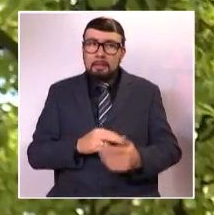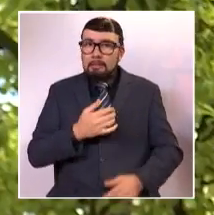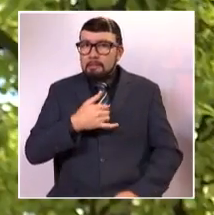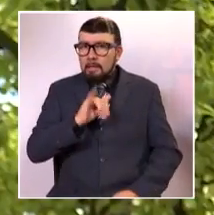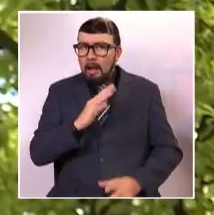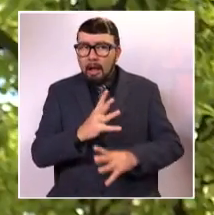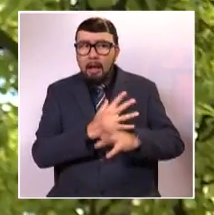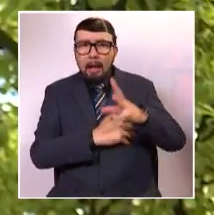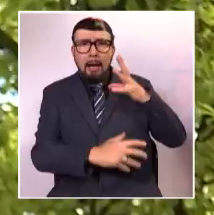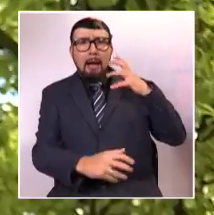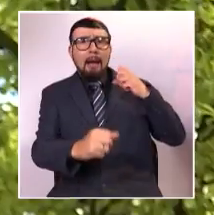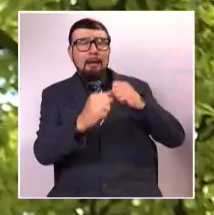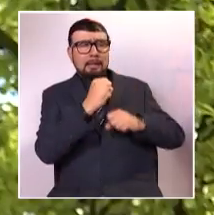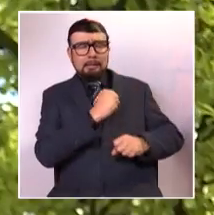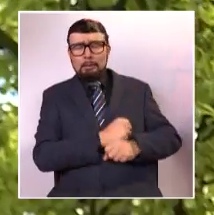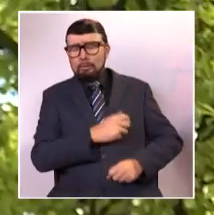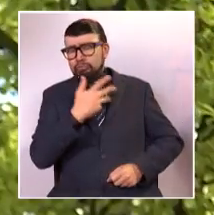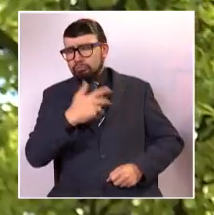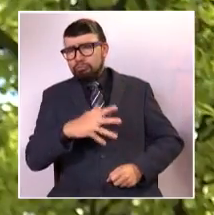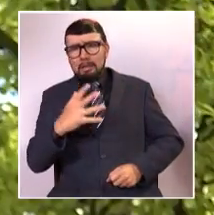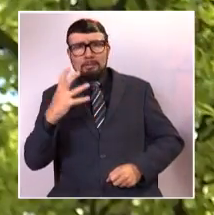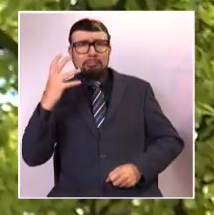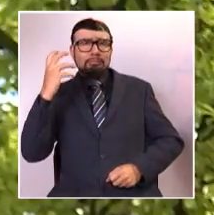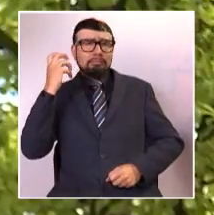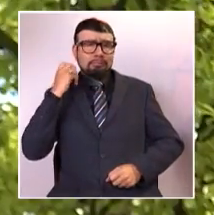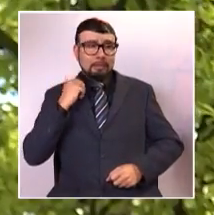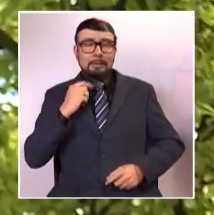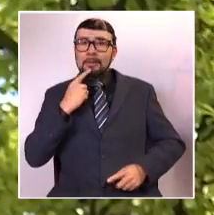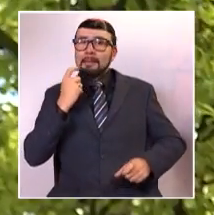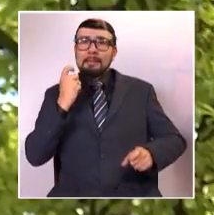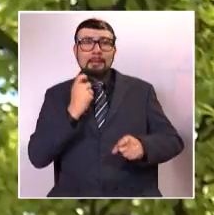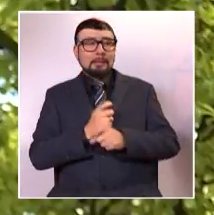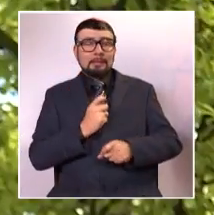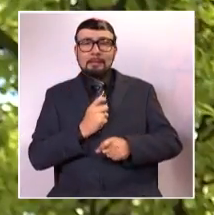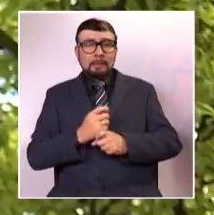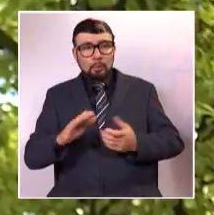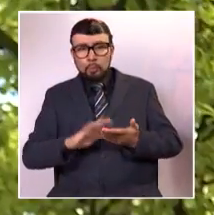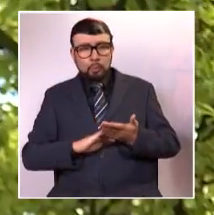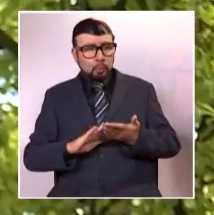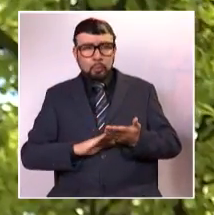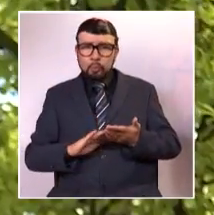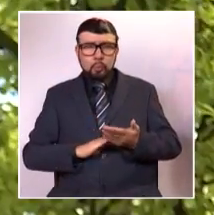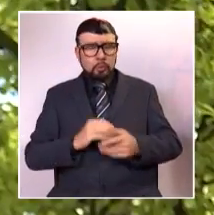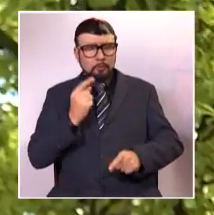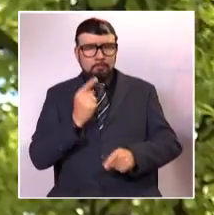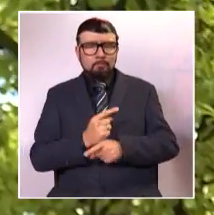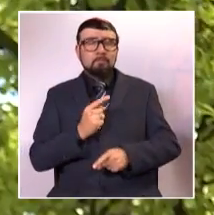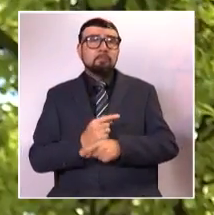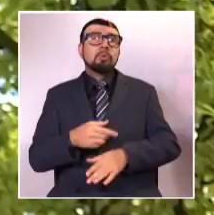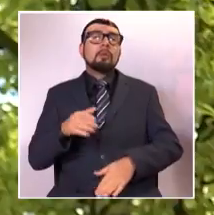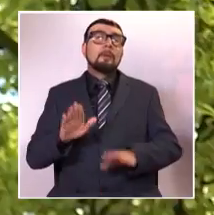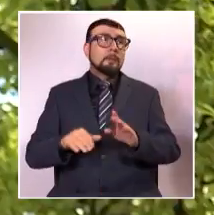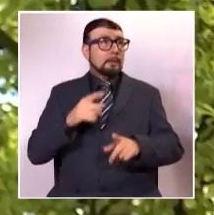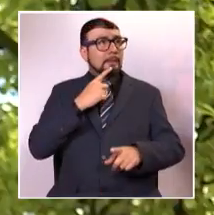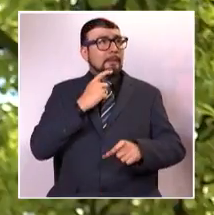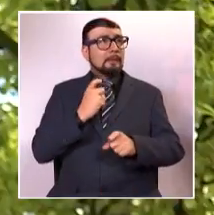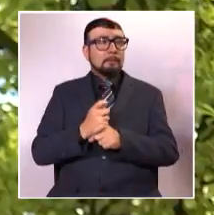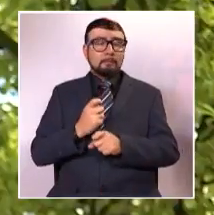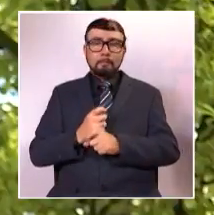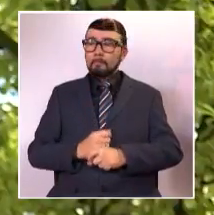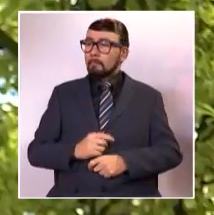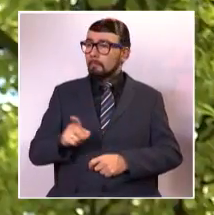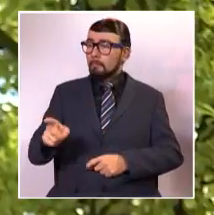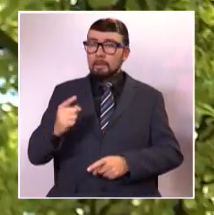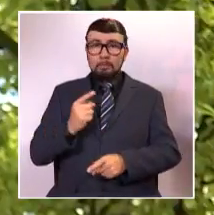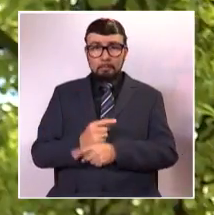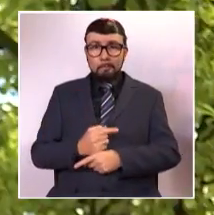es un poquito tarde para poder hacer una solución, para poderle dar una curación a la enfermedad del paciente. Entonces es por